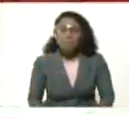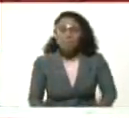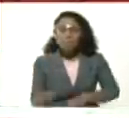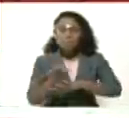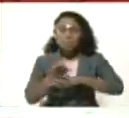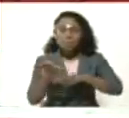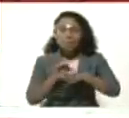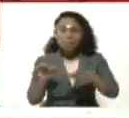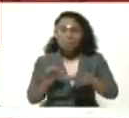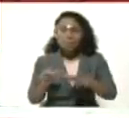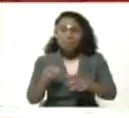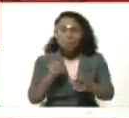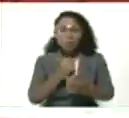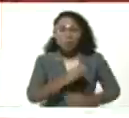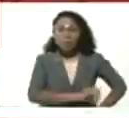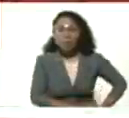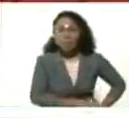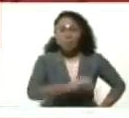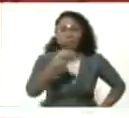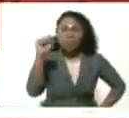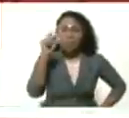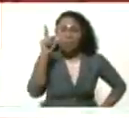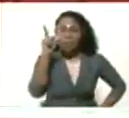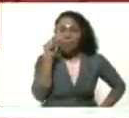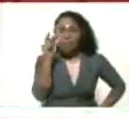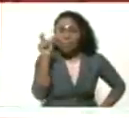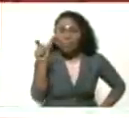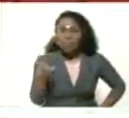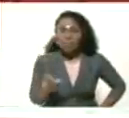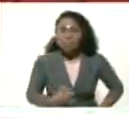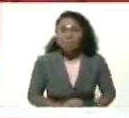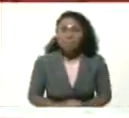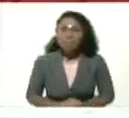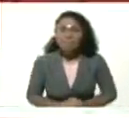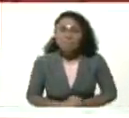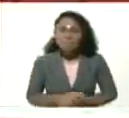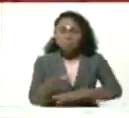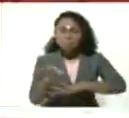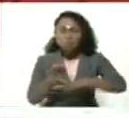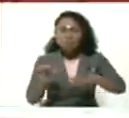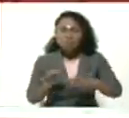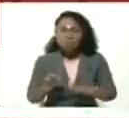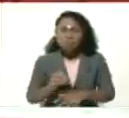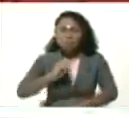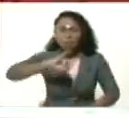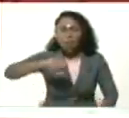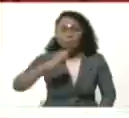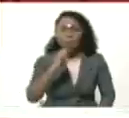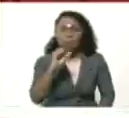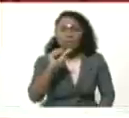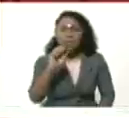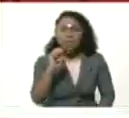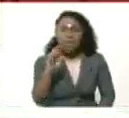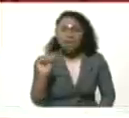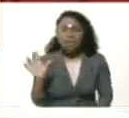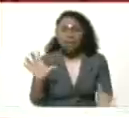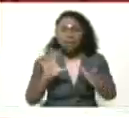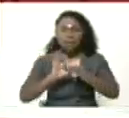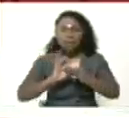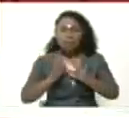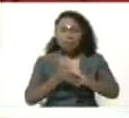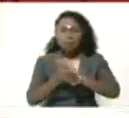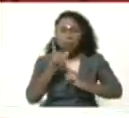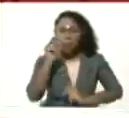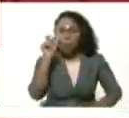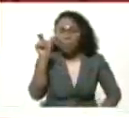Municipio Libertador, Régulo La Cruz. Municipio José Ángel Lama, para la Alianza, Julio José